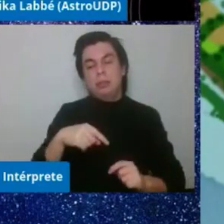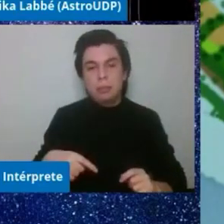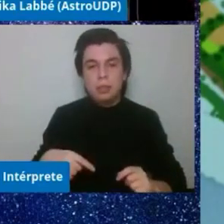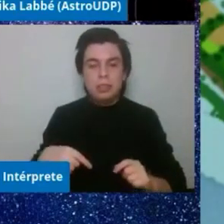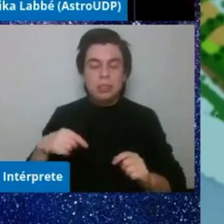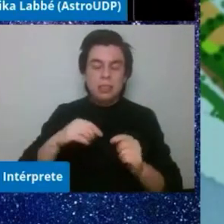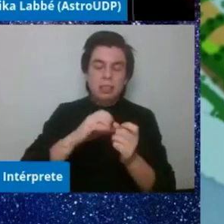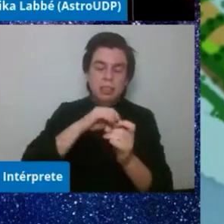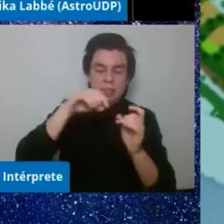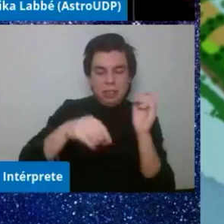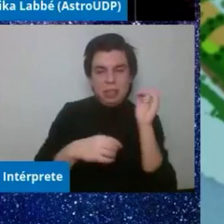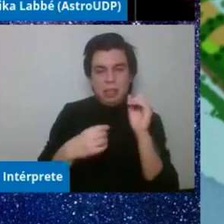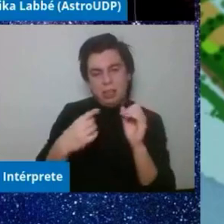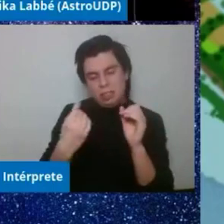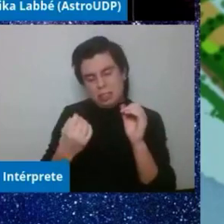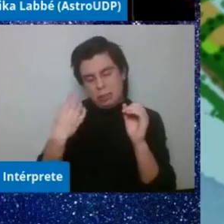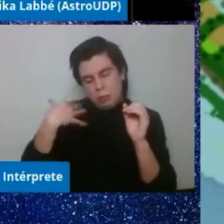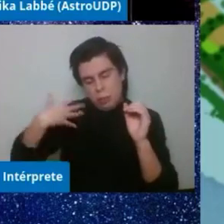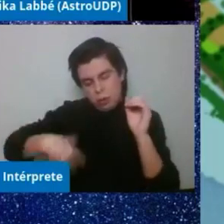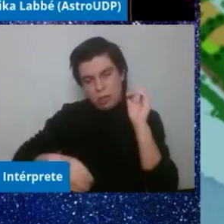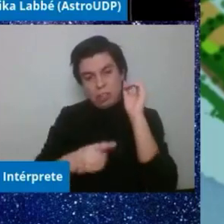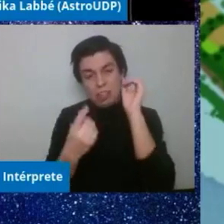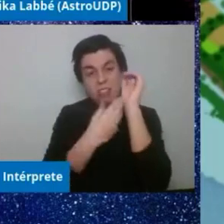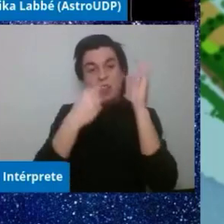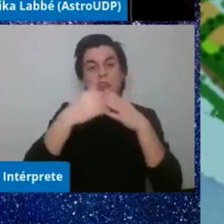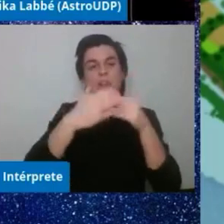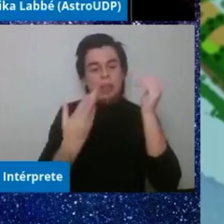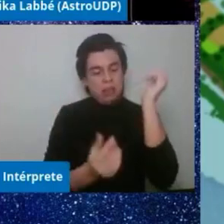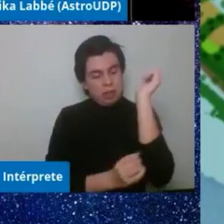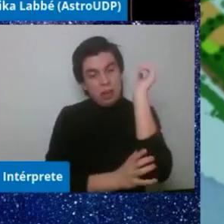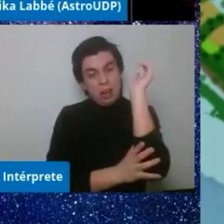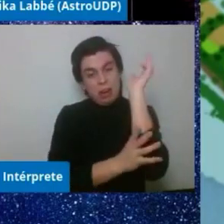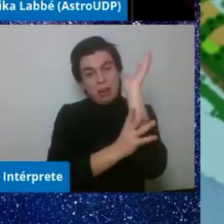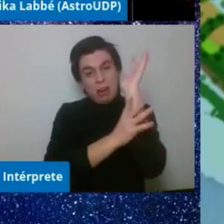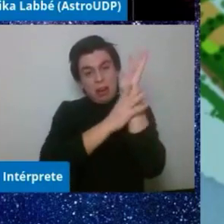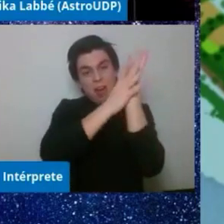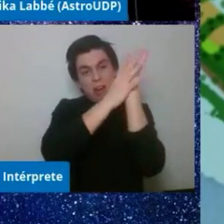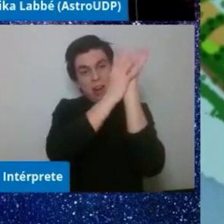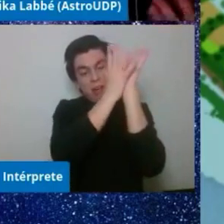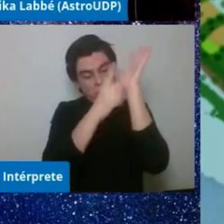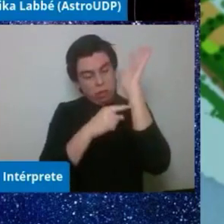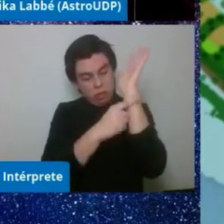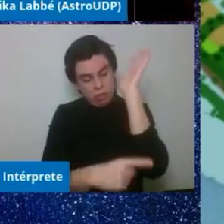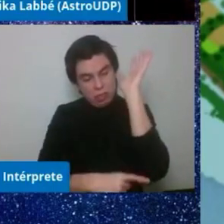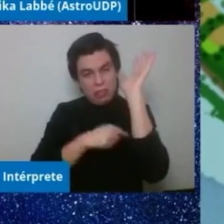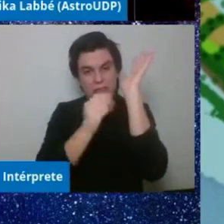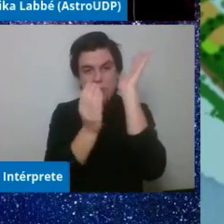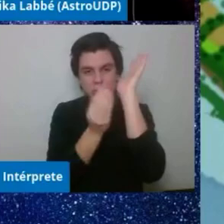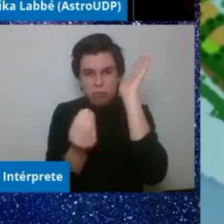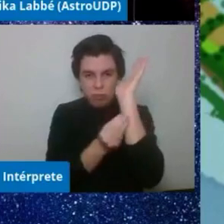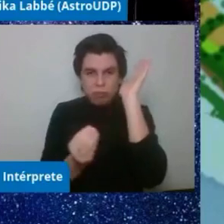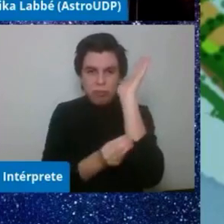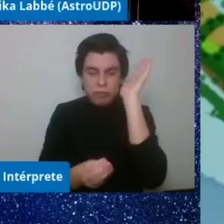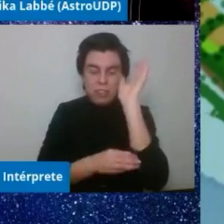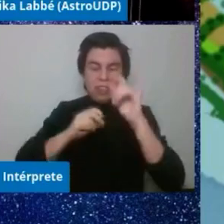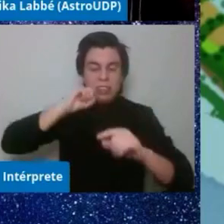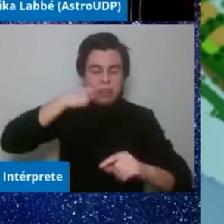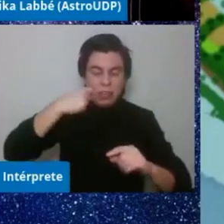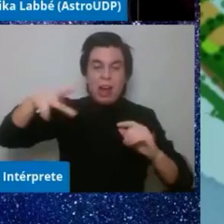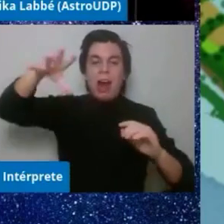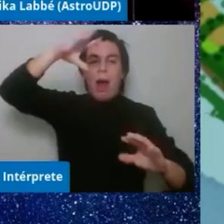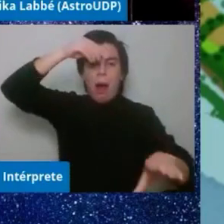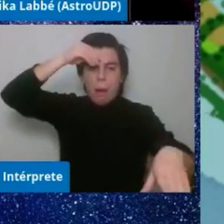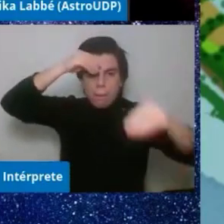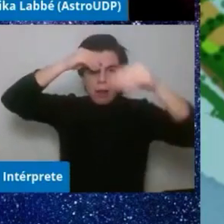en este árbol, que se trata del aprendizaje, de ir realmente dedicándose a conocer